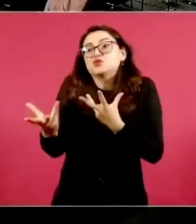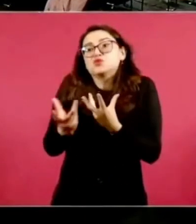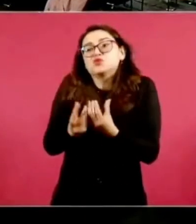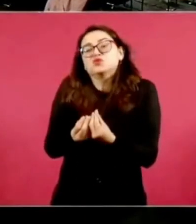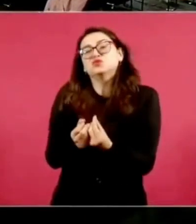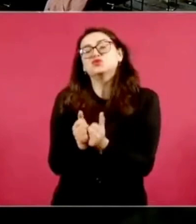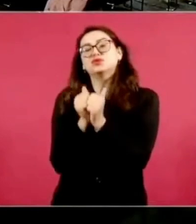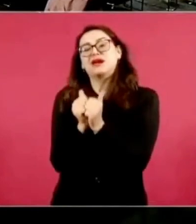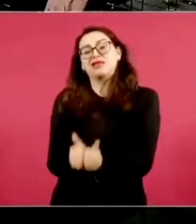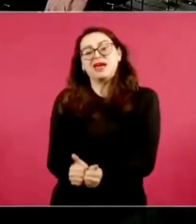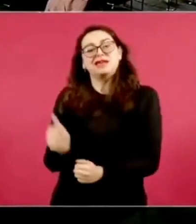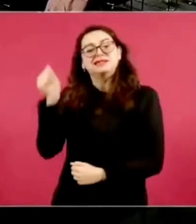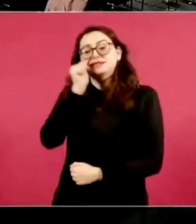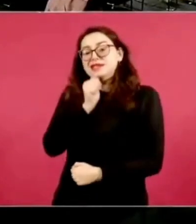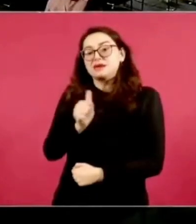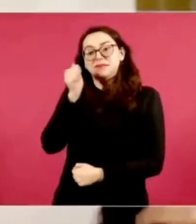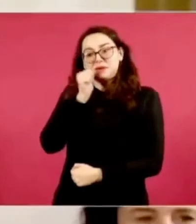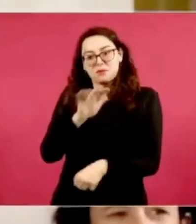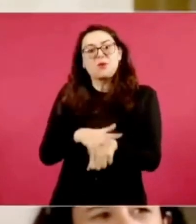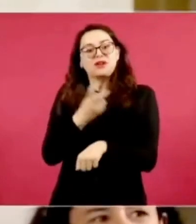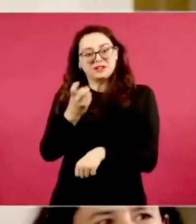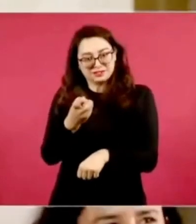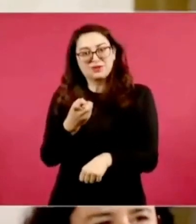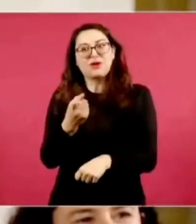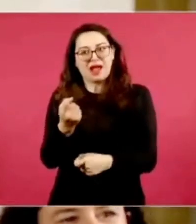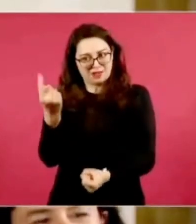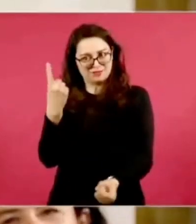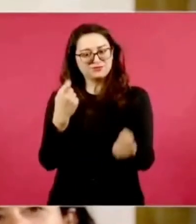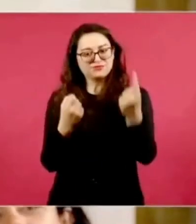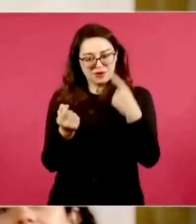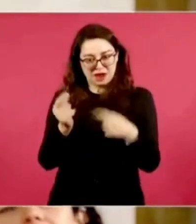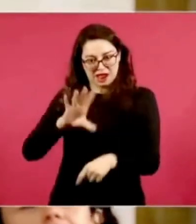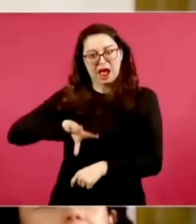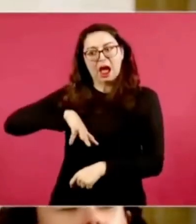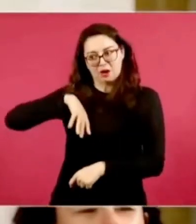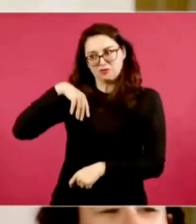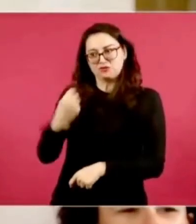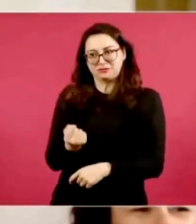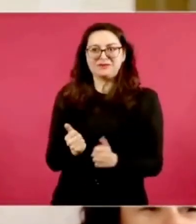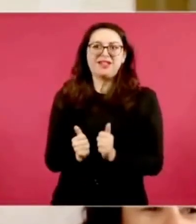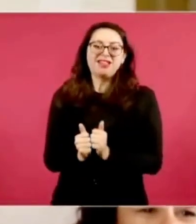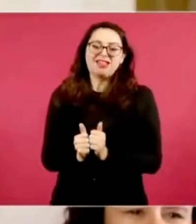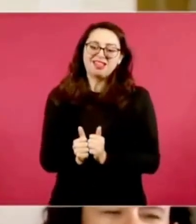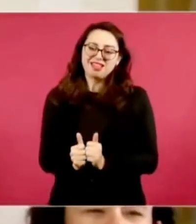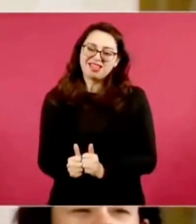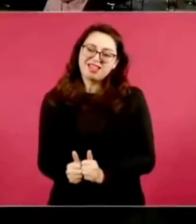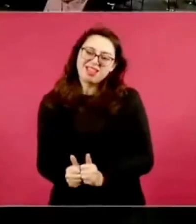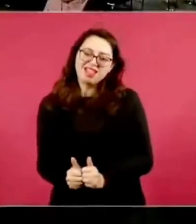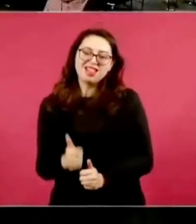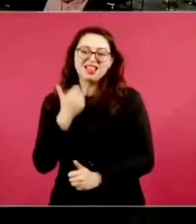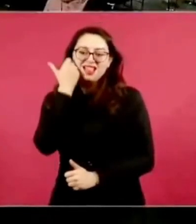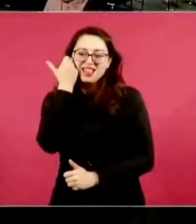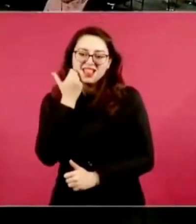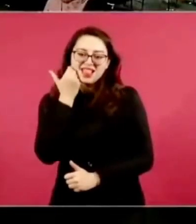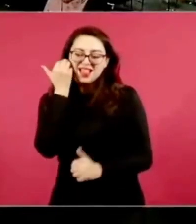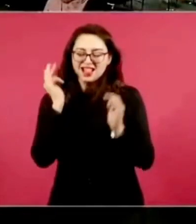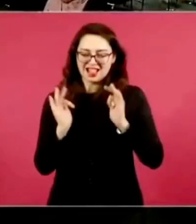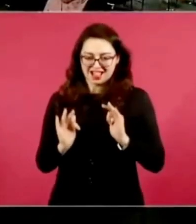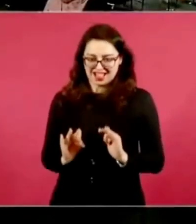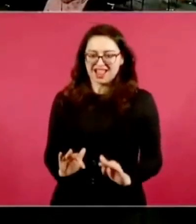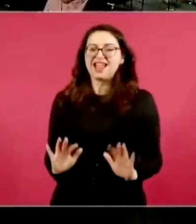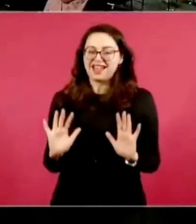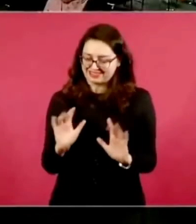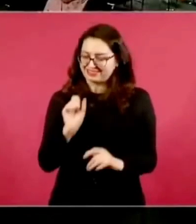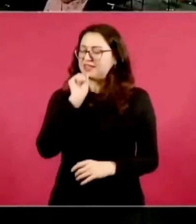casa. Por eso también abusan y se quedan más de la cuenta. Pero eso